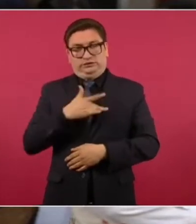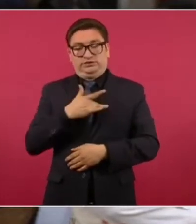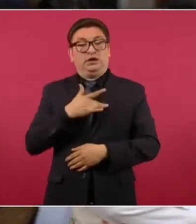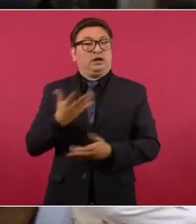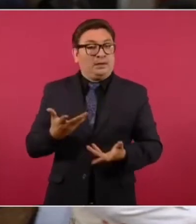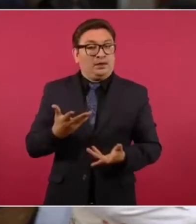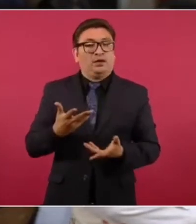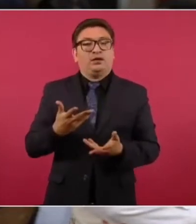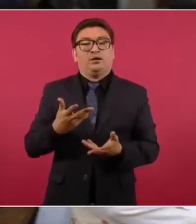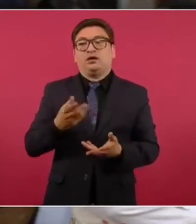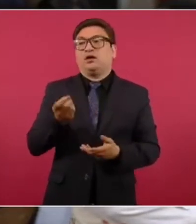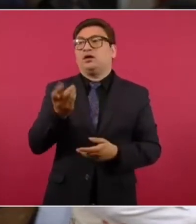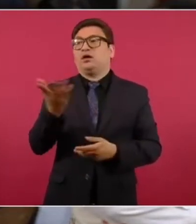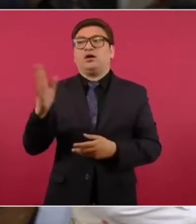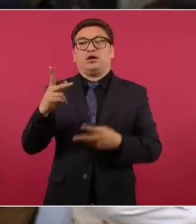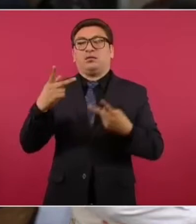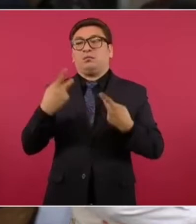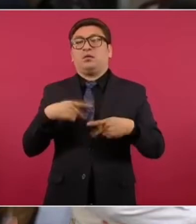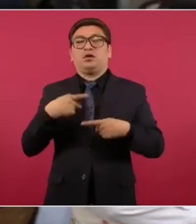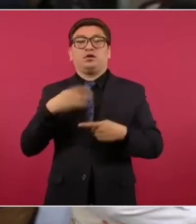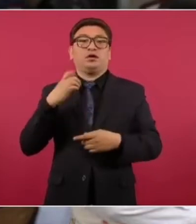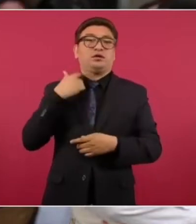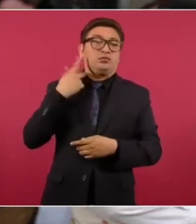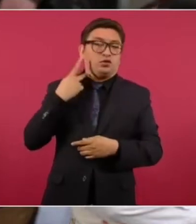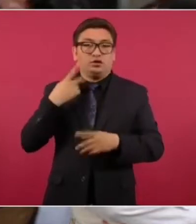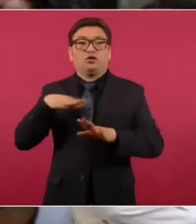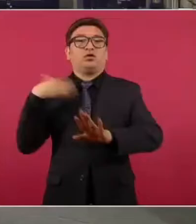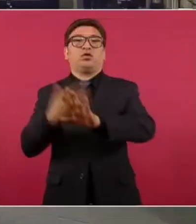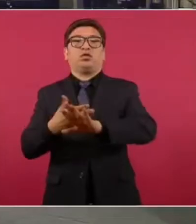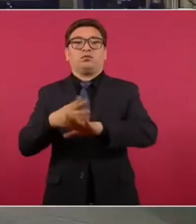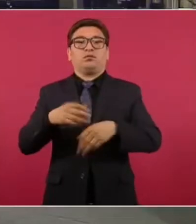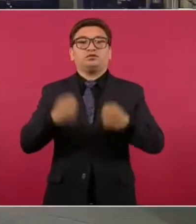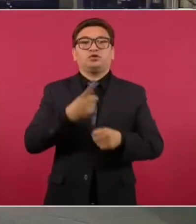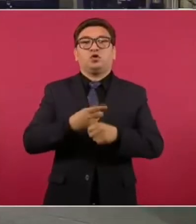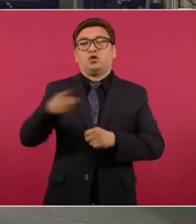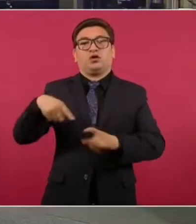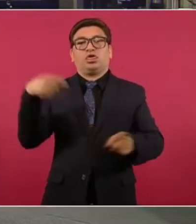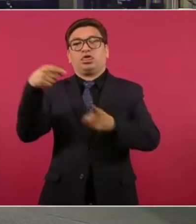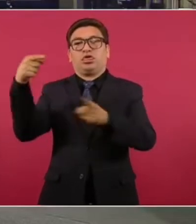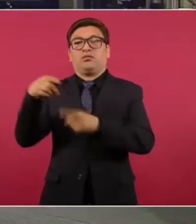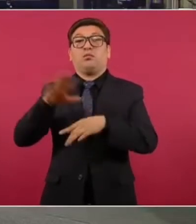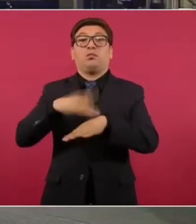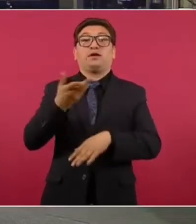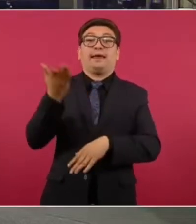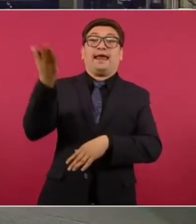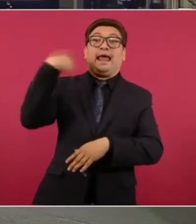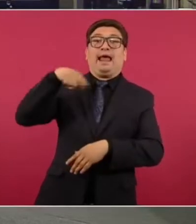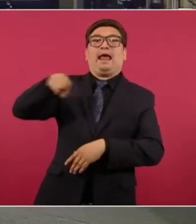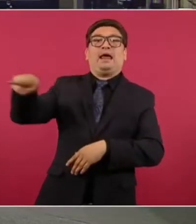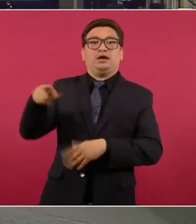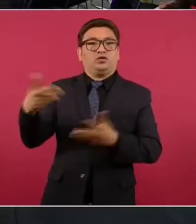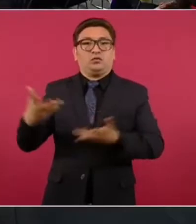señalamientos que hacen personajes políticos a esta estrategia de seguridad que en su momento solo criminalizaron a las